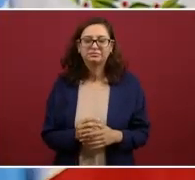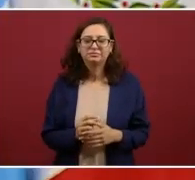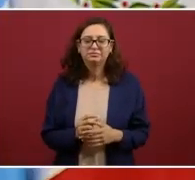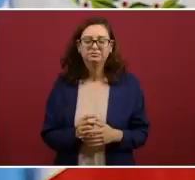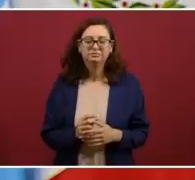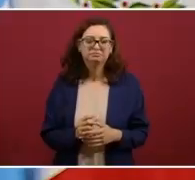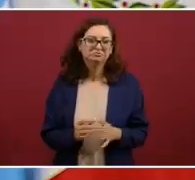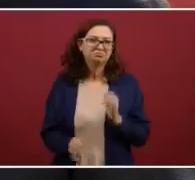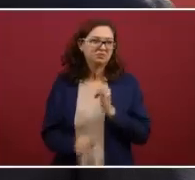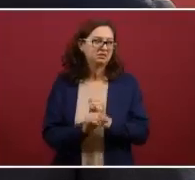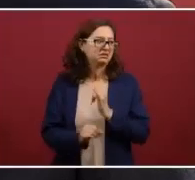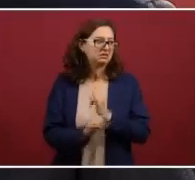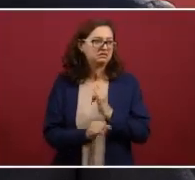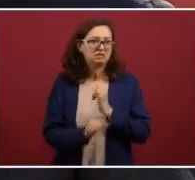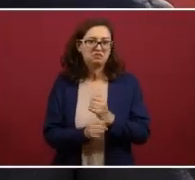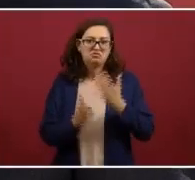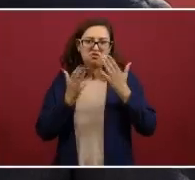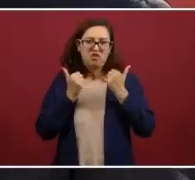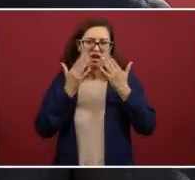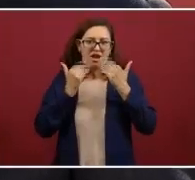por Internet.